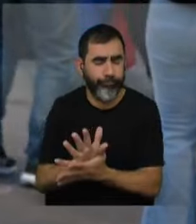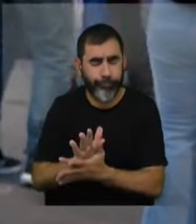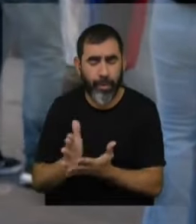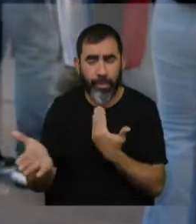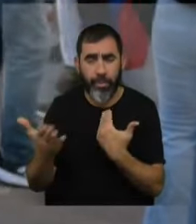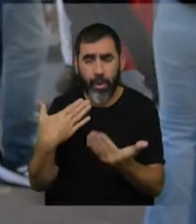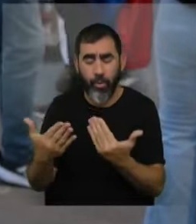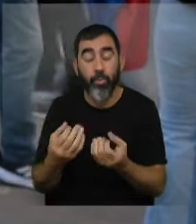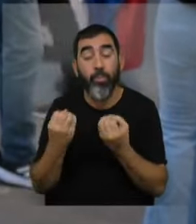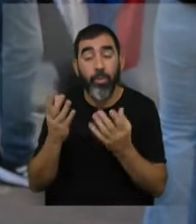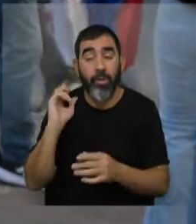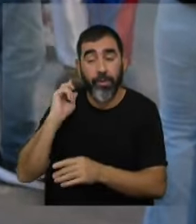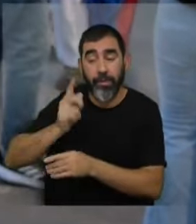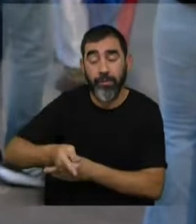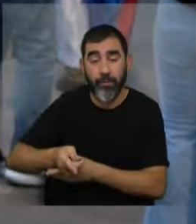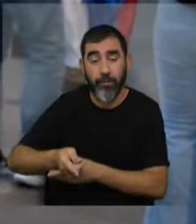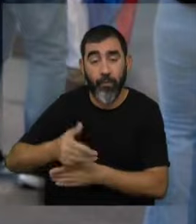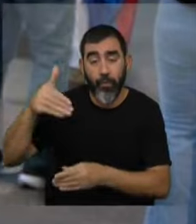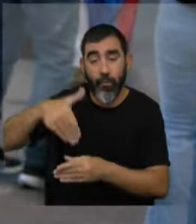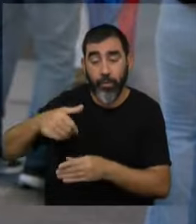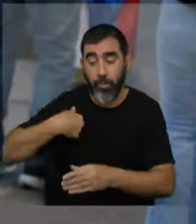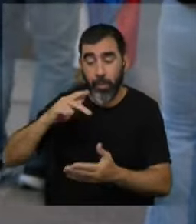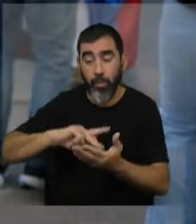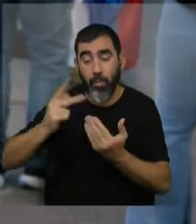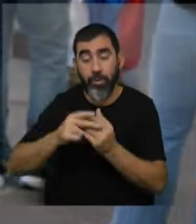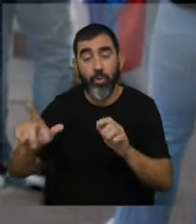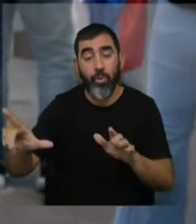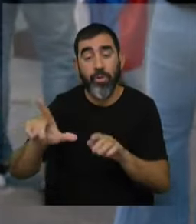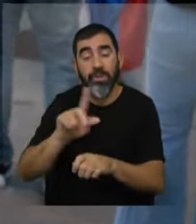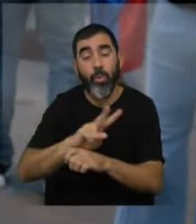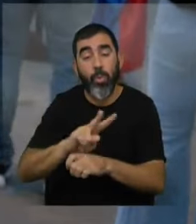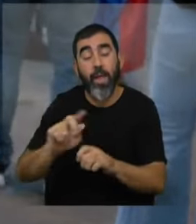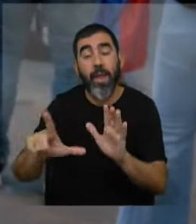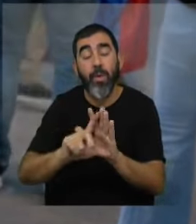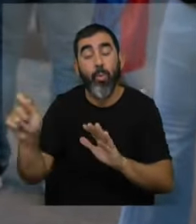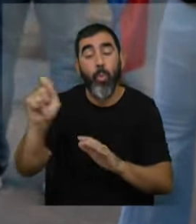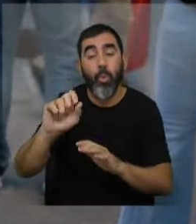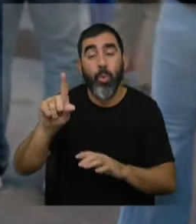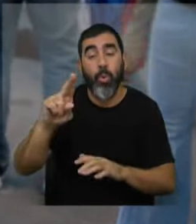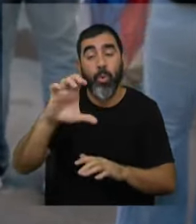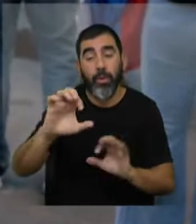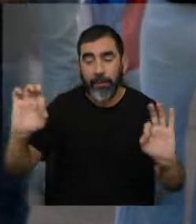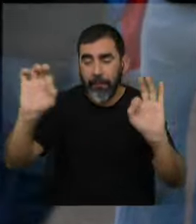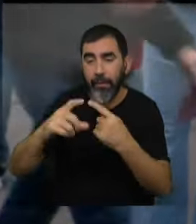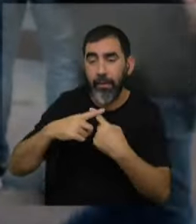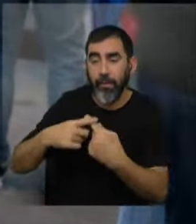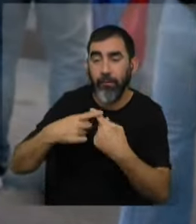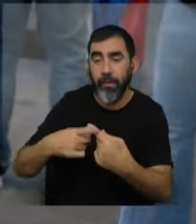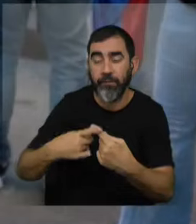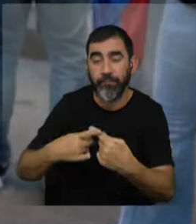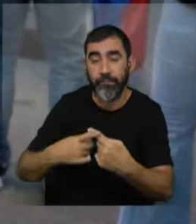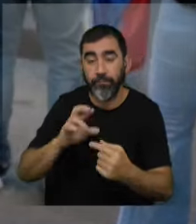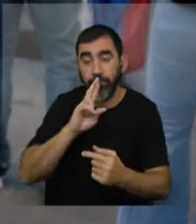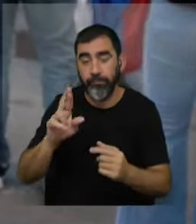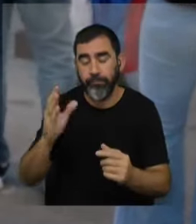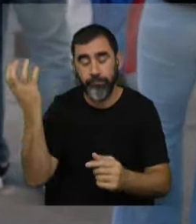de diálogo porque lo que decidió fue votar su proyecto de seguridad una ley de Urgente consideración sin tiempo mínimo para el debate no y el resultado que